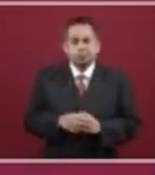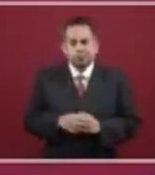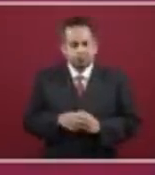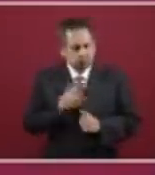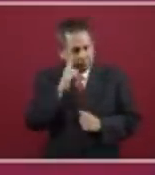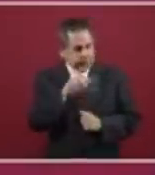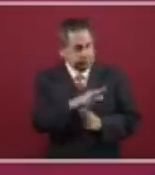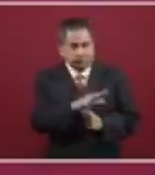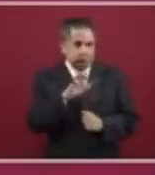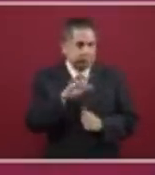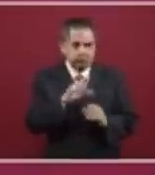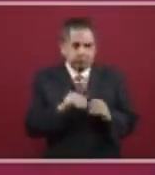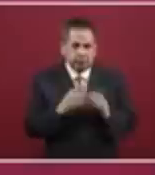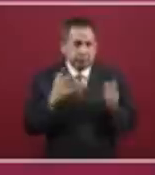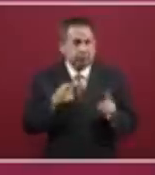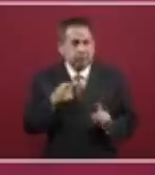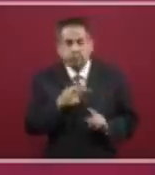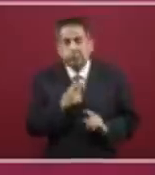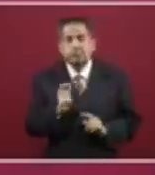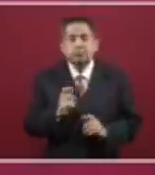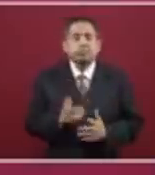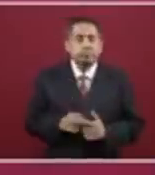evidente